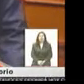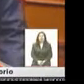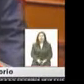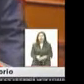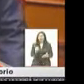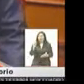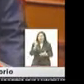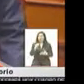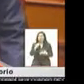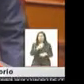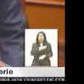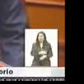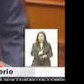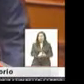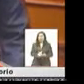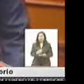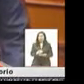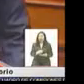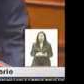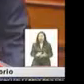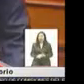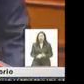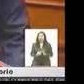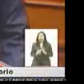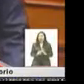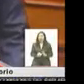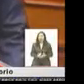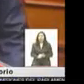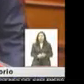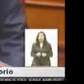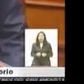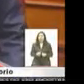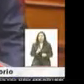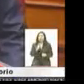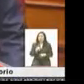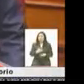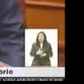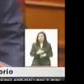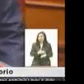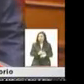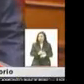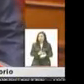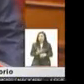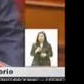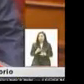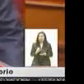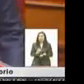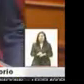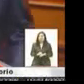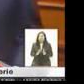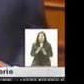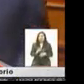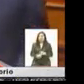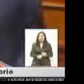previa opinión favorable de la Contraloría General de la República, como se ha venido desarrollando desde hace más de